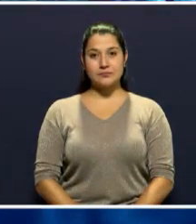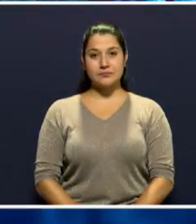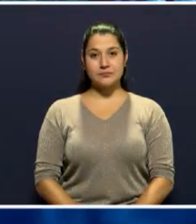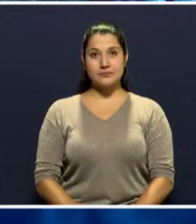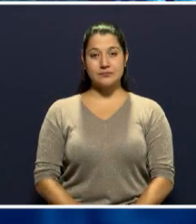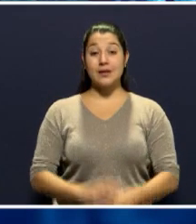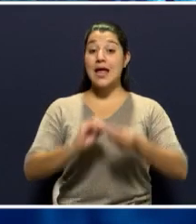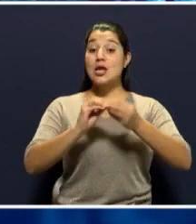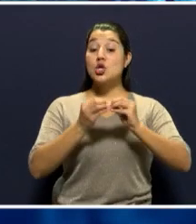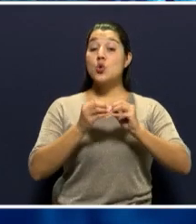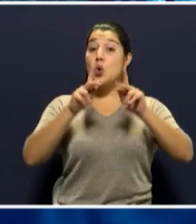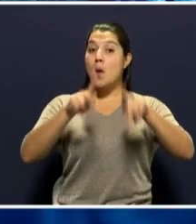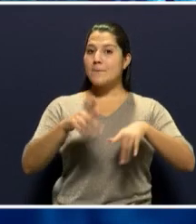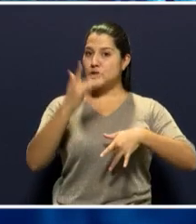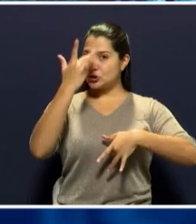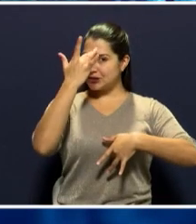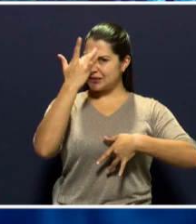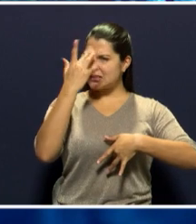Total de casos positivos,